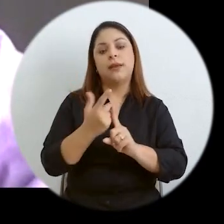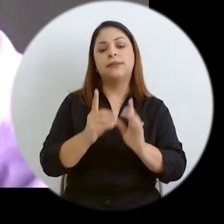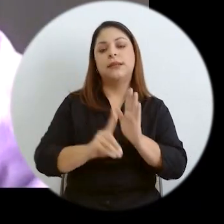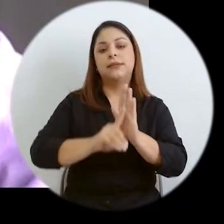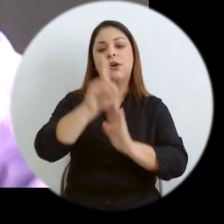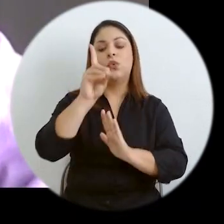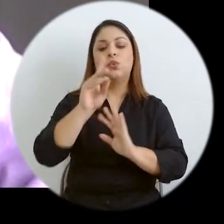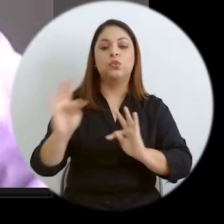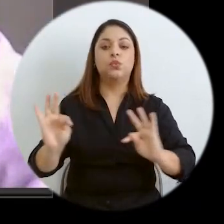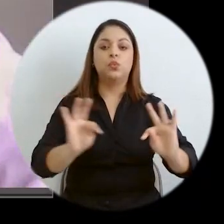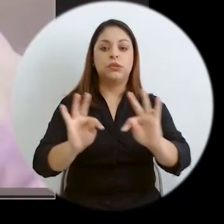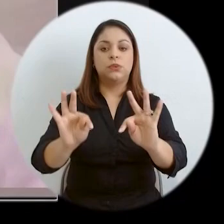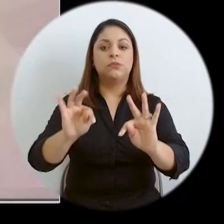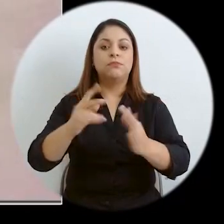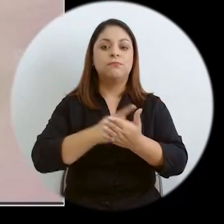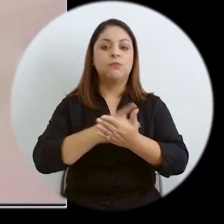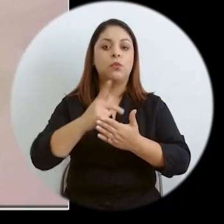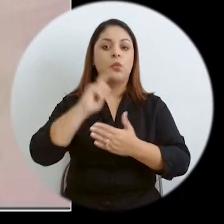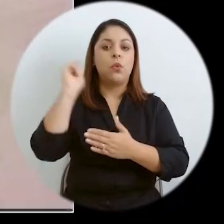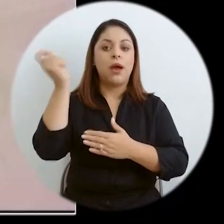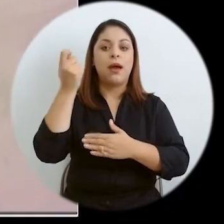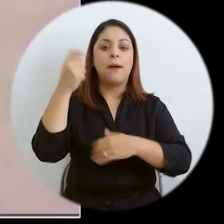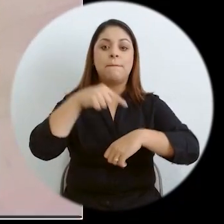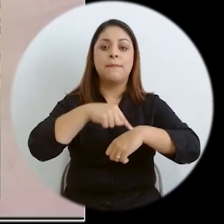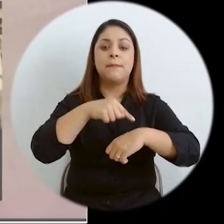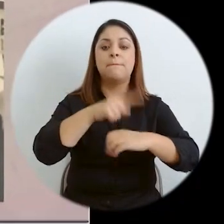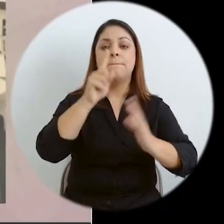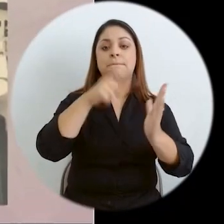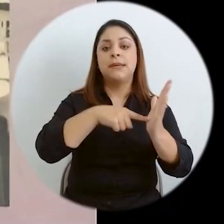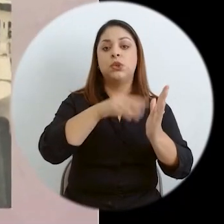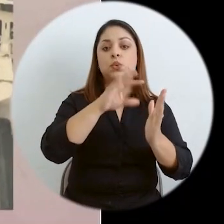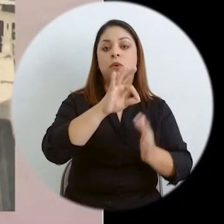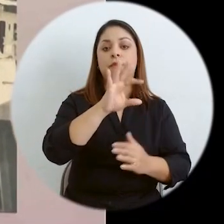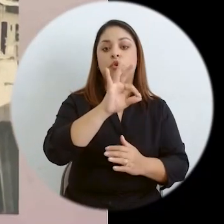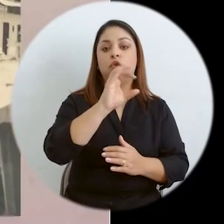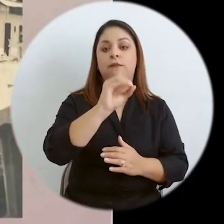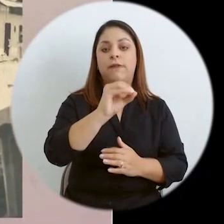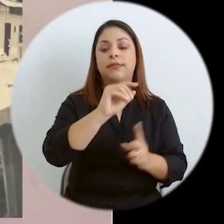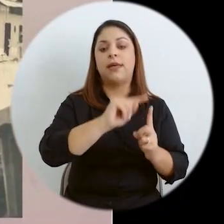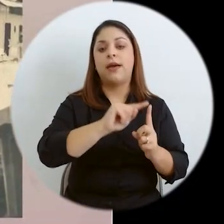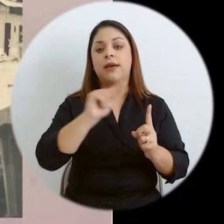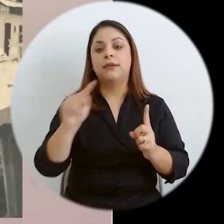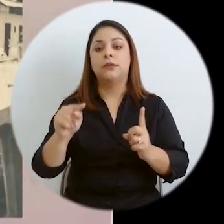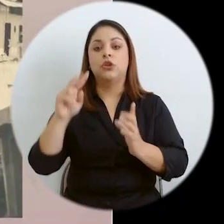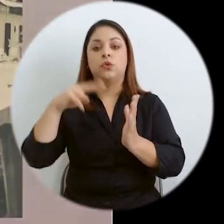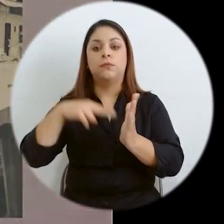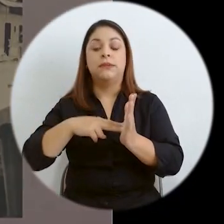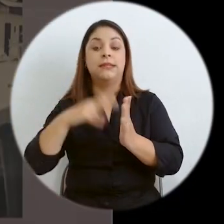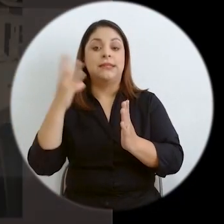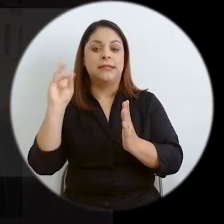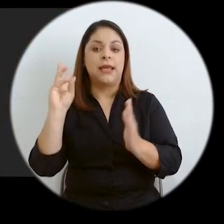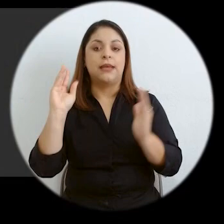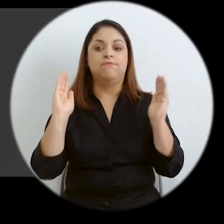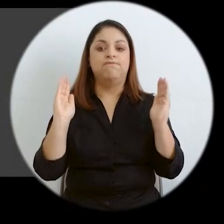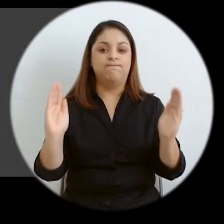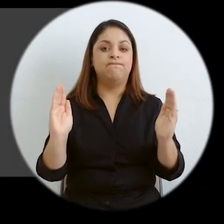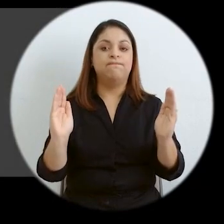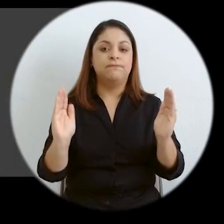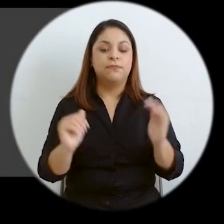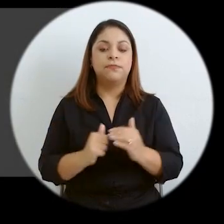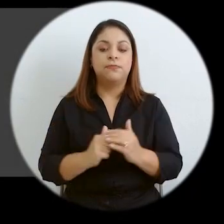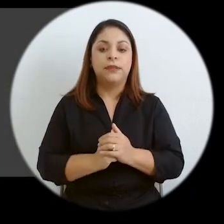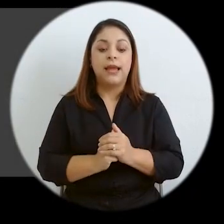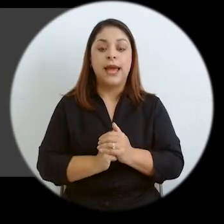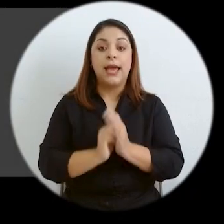ambientales y sociales del desarrollo turístico en la provincia de Guanacaste en un periodo que va de 1990 al